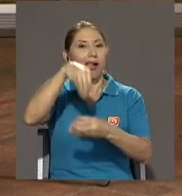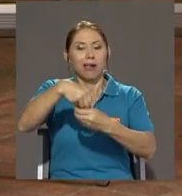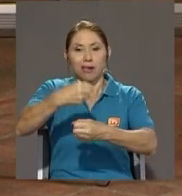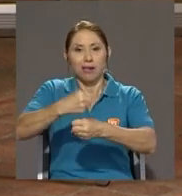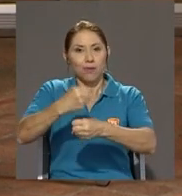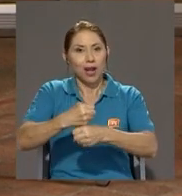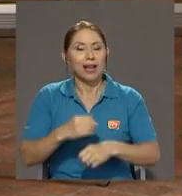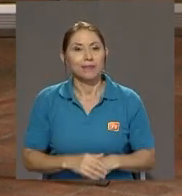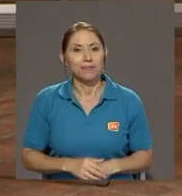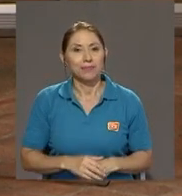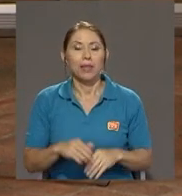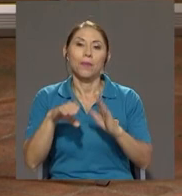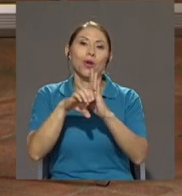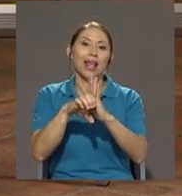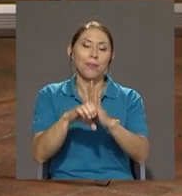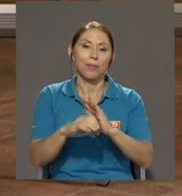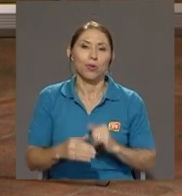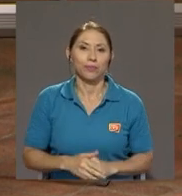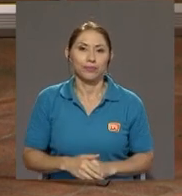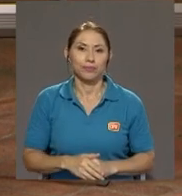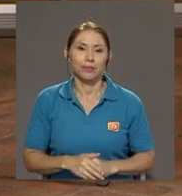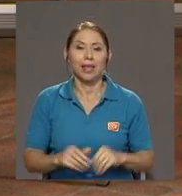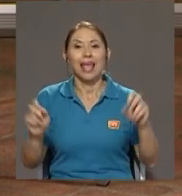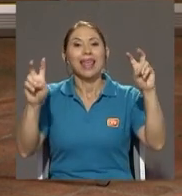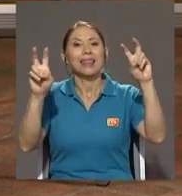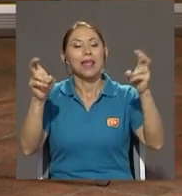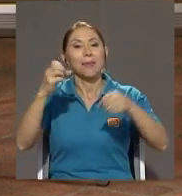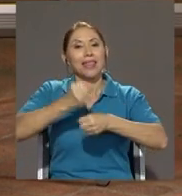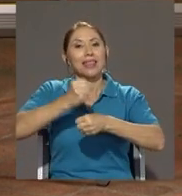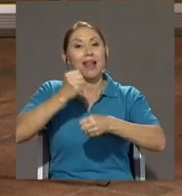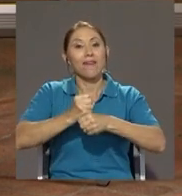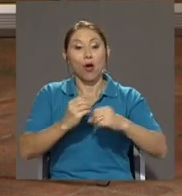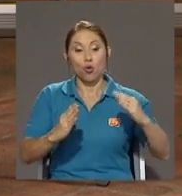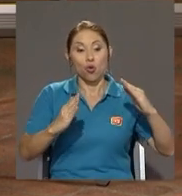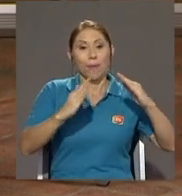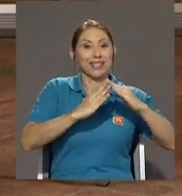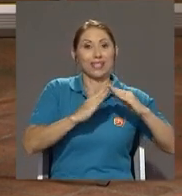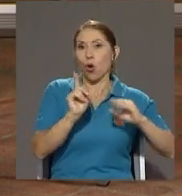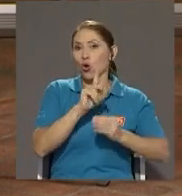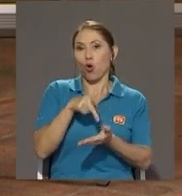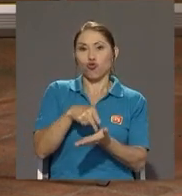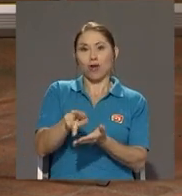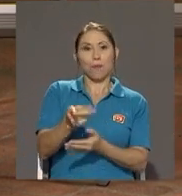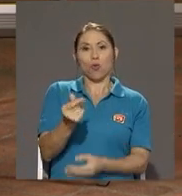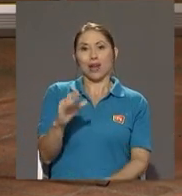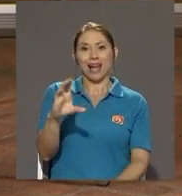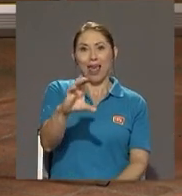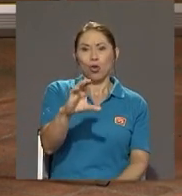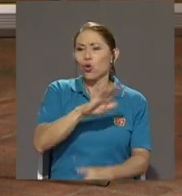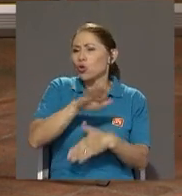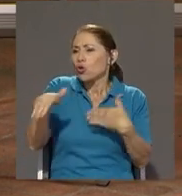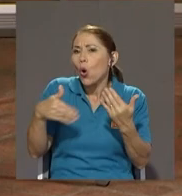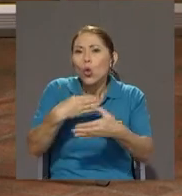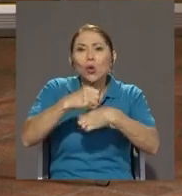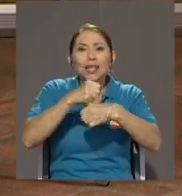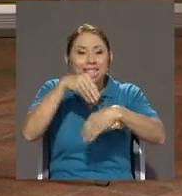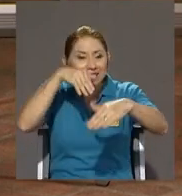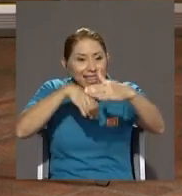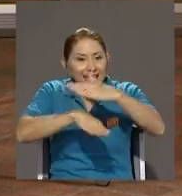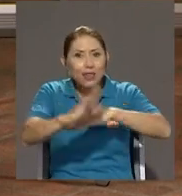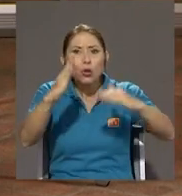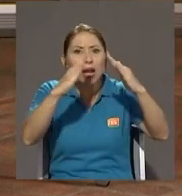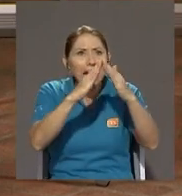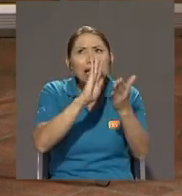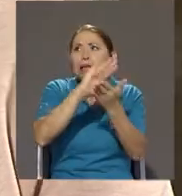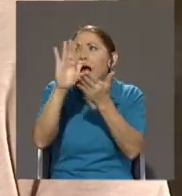laboral. Por ejemplo, el tema de trabajo doméstico no remunerado, todas aquellas tareas que se realizan en el hogar y que no reciben